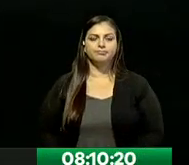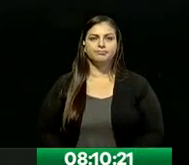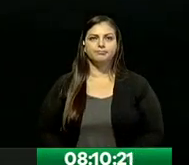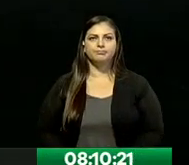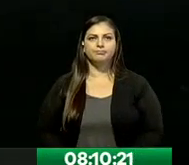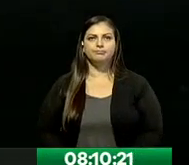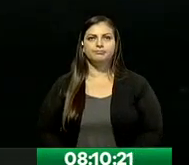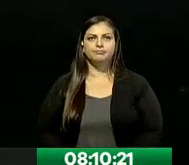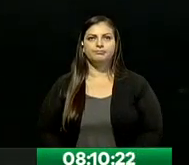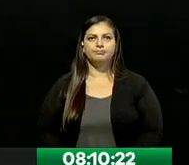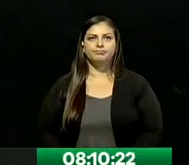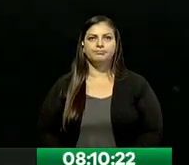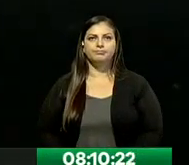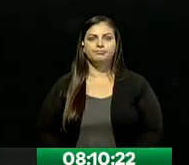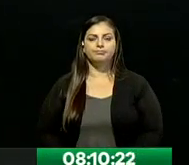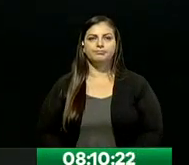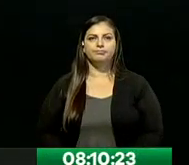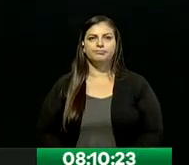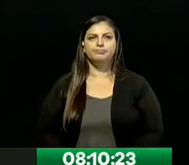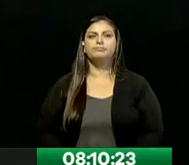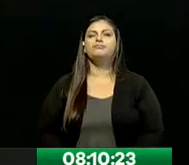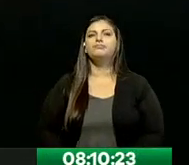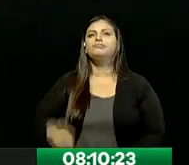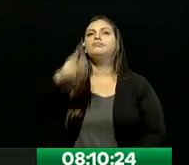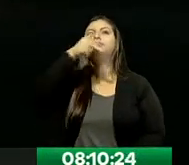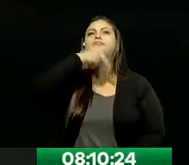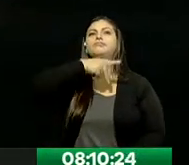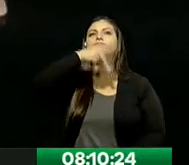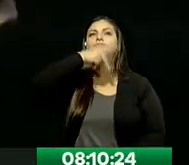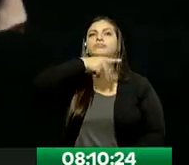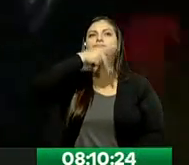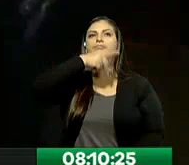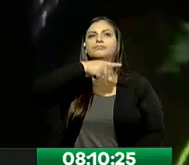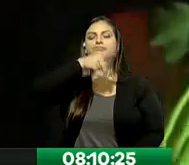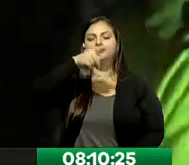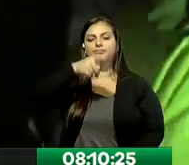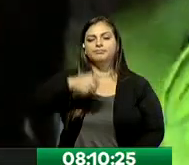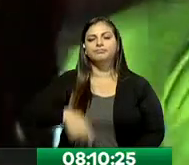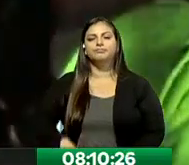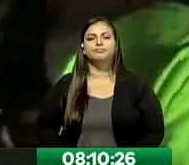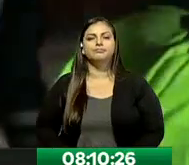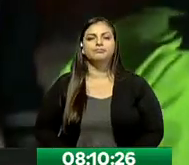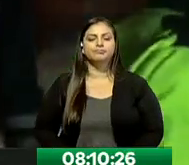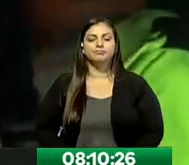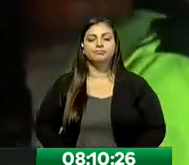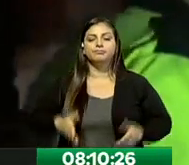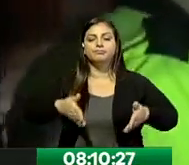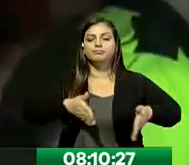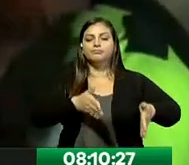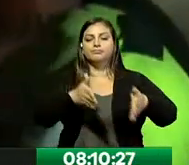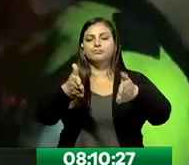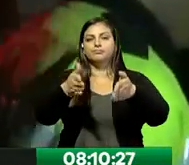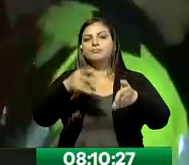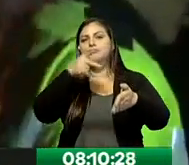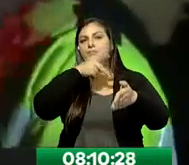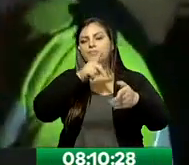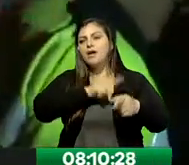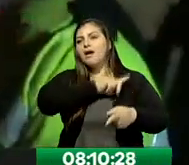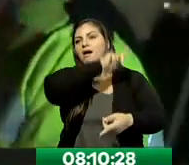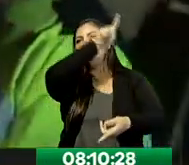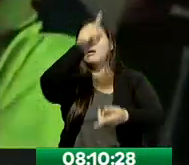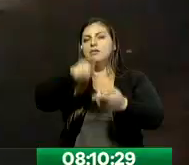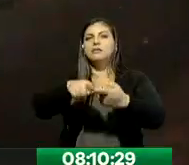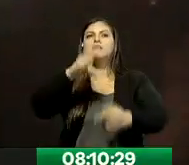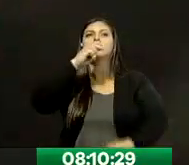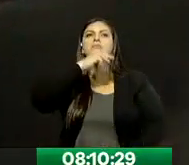El suceso se registró en la carretera que une a Puerto Viejo con Manta. Al parecer, una mujer trataba de